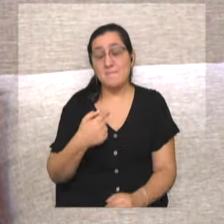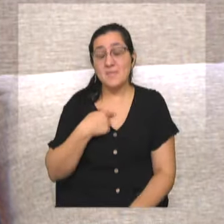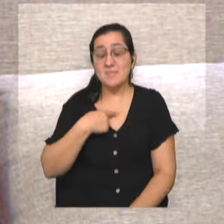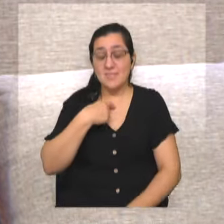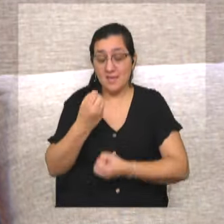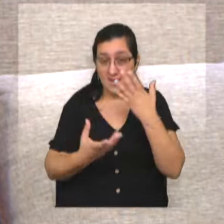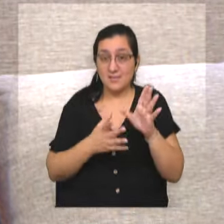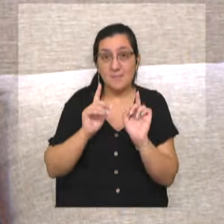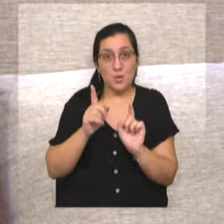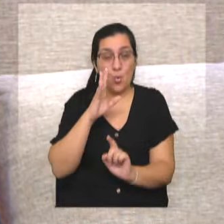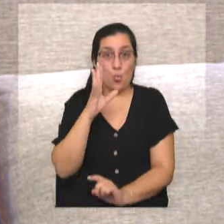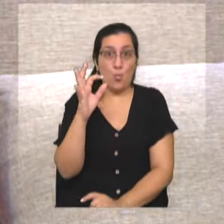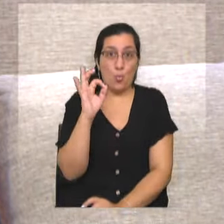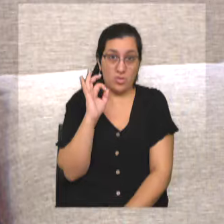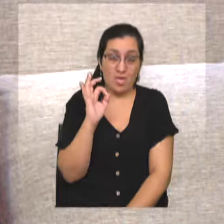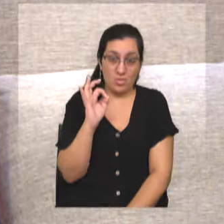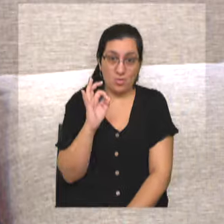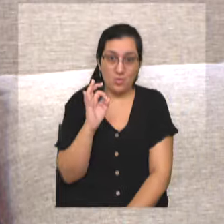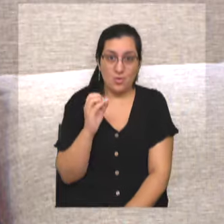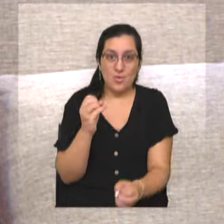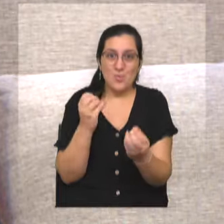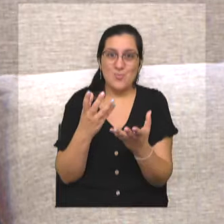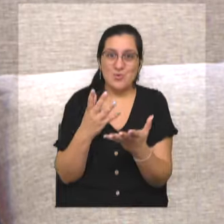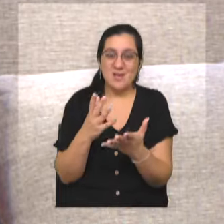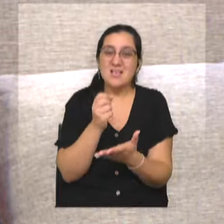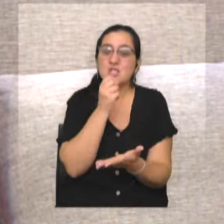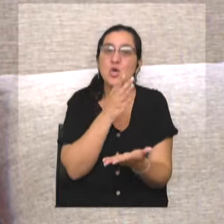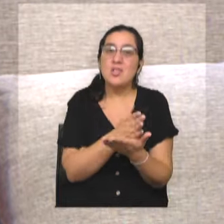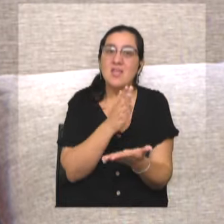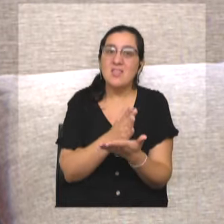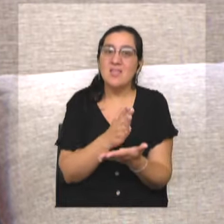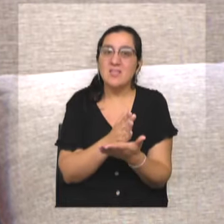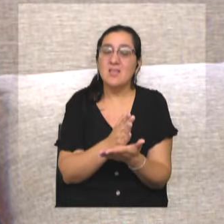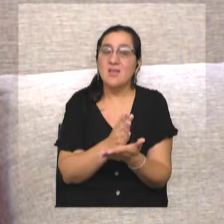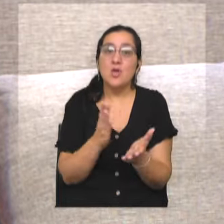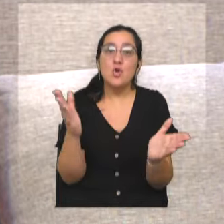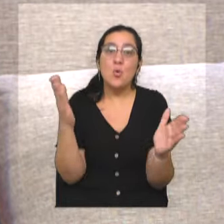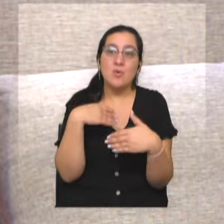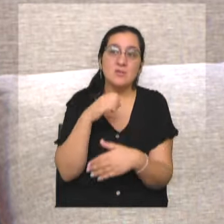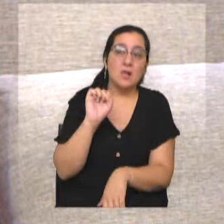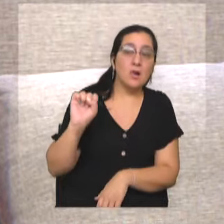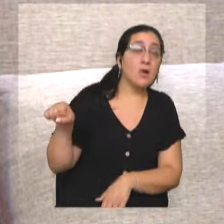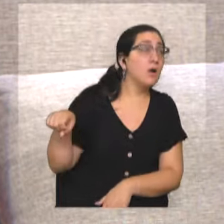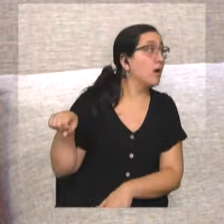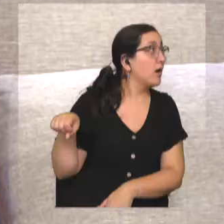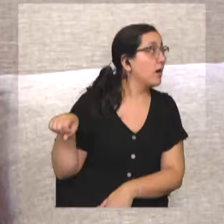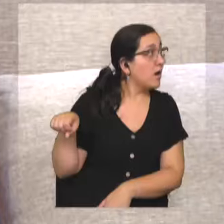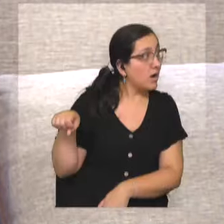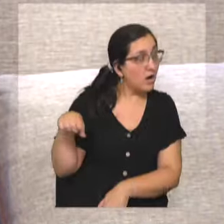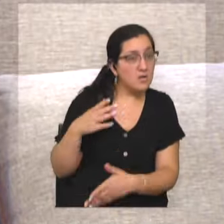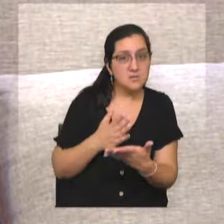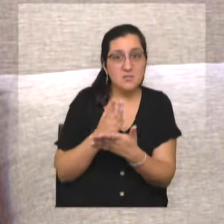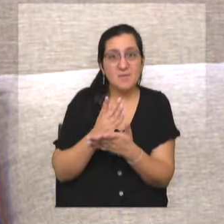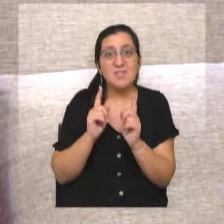es con cuidado, como dijiste vos, porque la solidaridad nunca puede ser mirada de costado. La solidaridad siempre tiene que